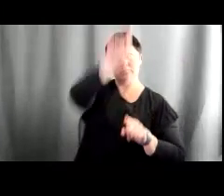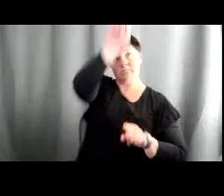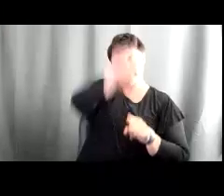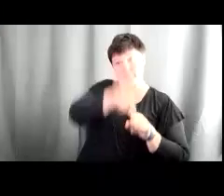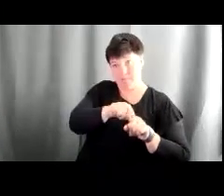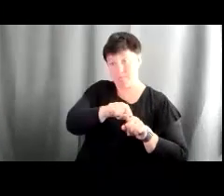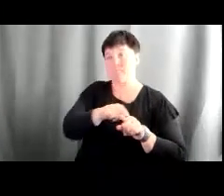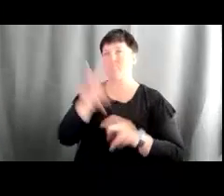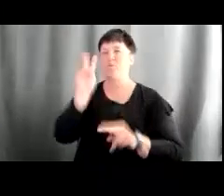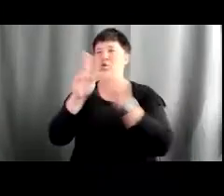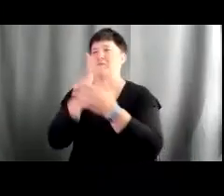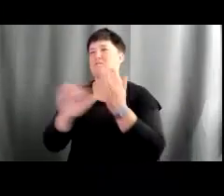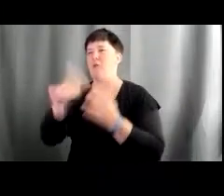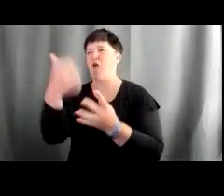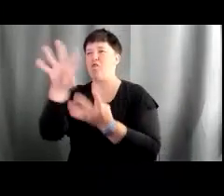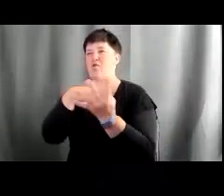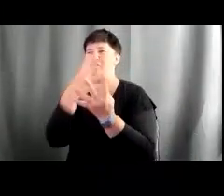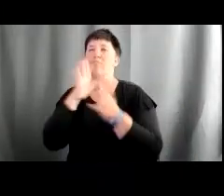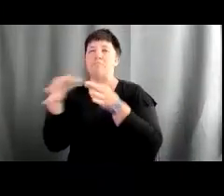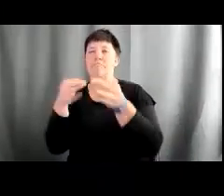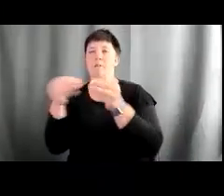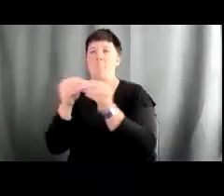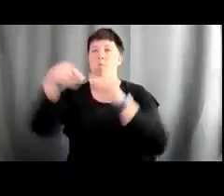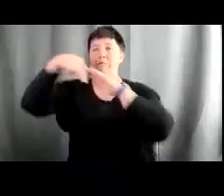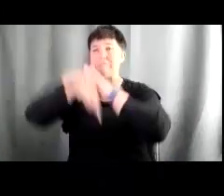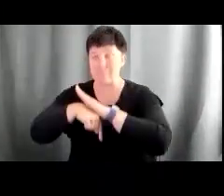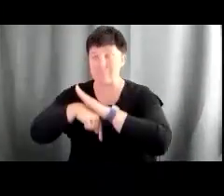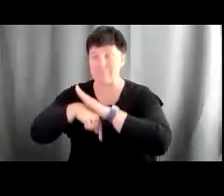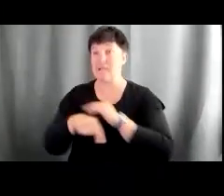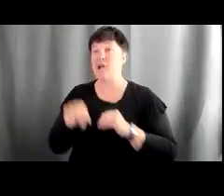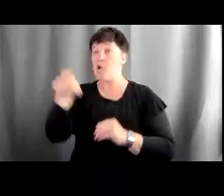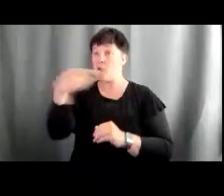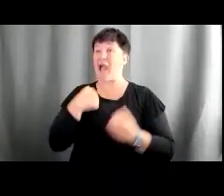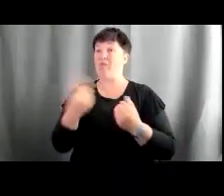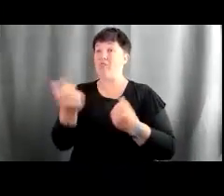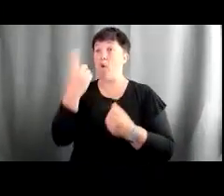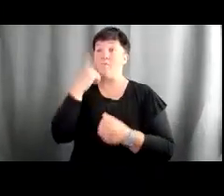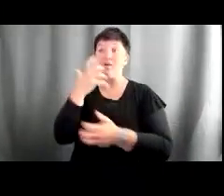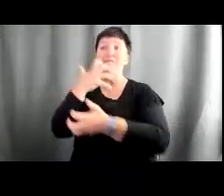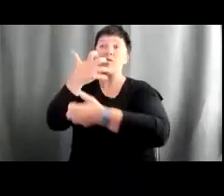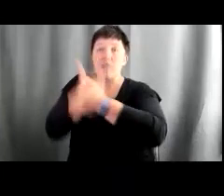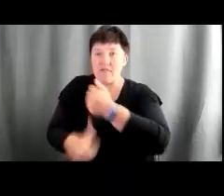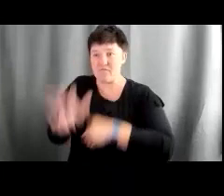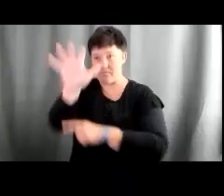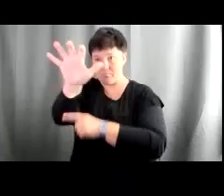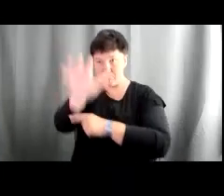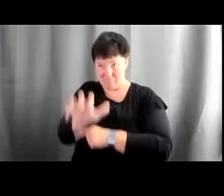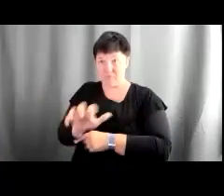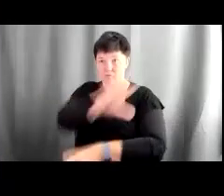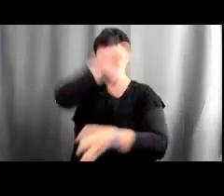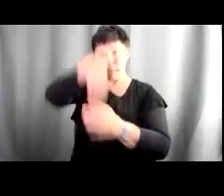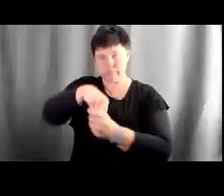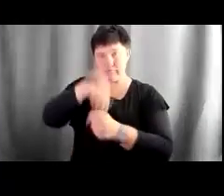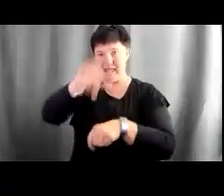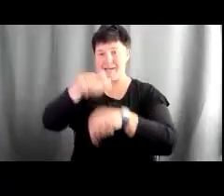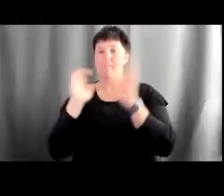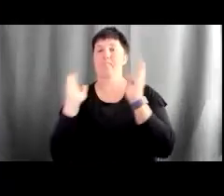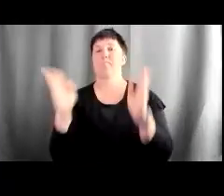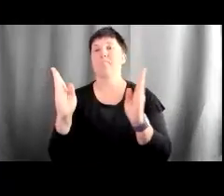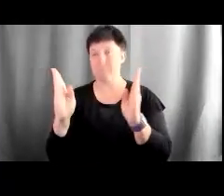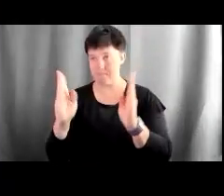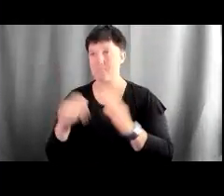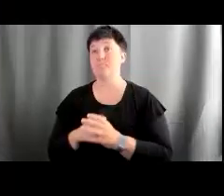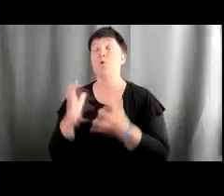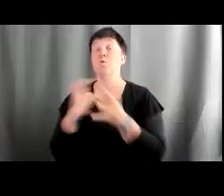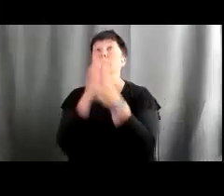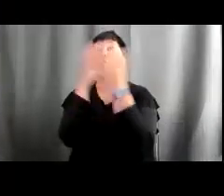otros gráficos y los explicaré más a fondo. Esto es para que sepan que tenemos uno para cada píxel dentro del tiempo. Es una gran cantidad